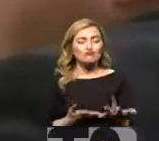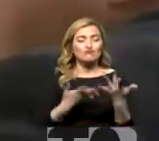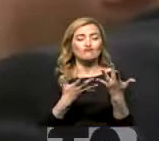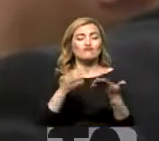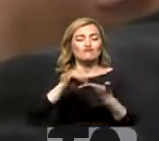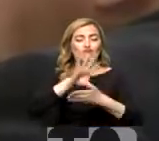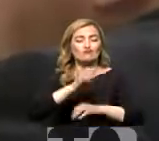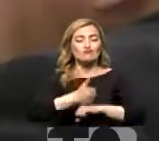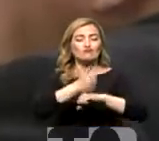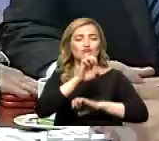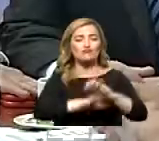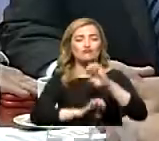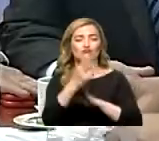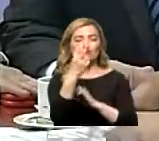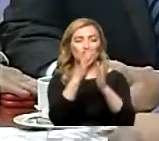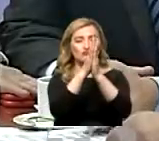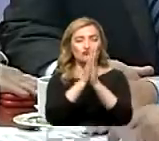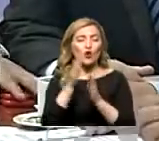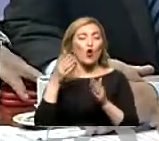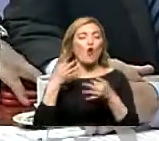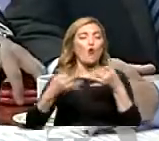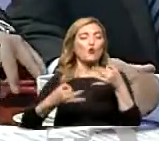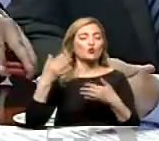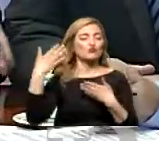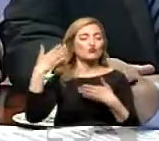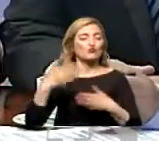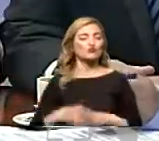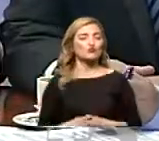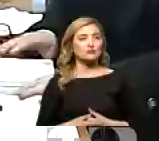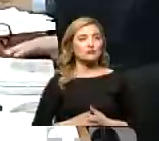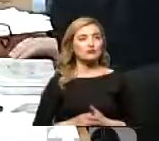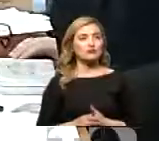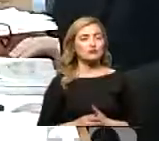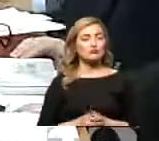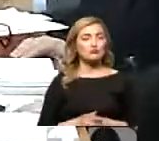CAL califique 2 solicitudes de juicio político. En Quito, Andrea Samaniego, 24 horas.